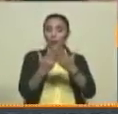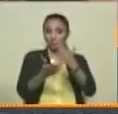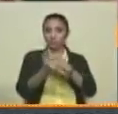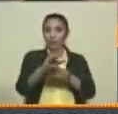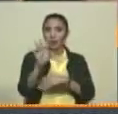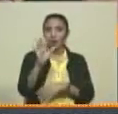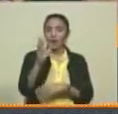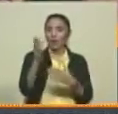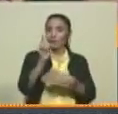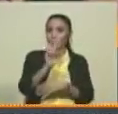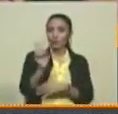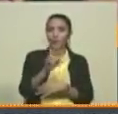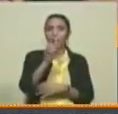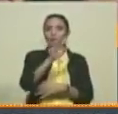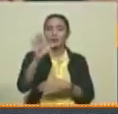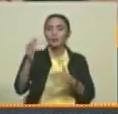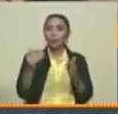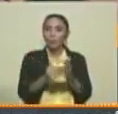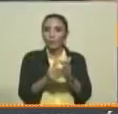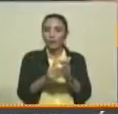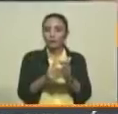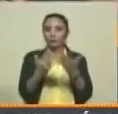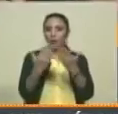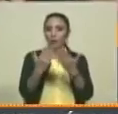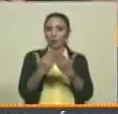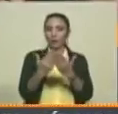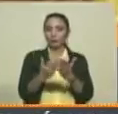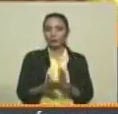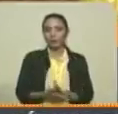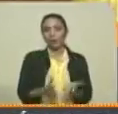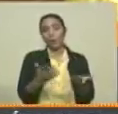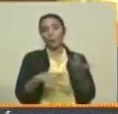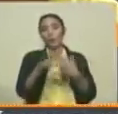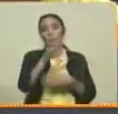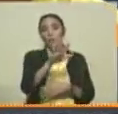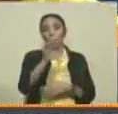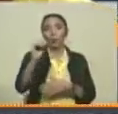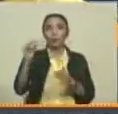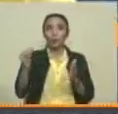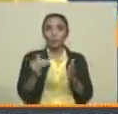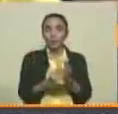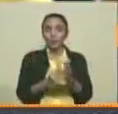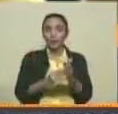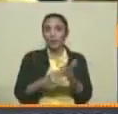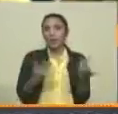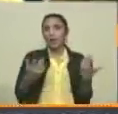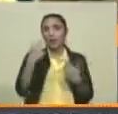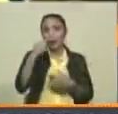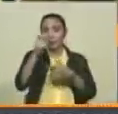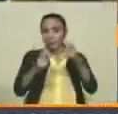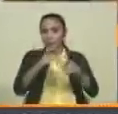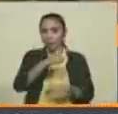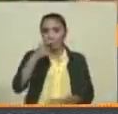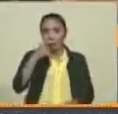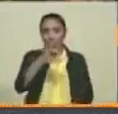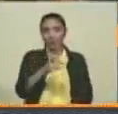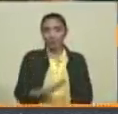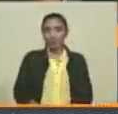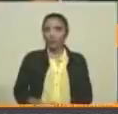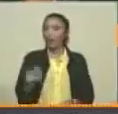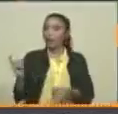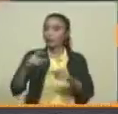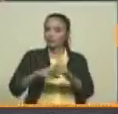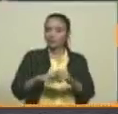presidente, pudiéramos tener 2 por escuela, son 50.000, eso es perfectamente posible, pues,